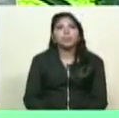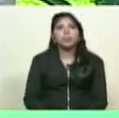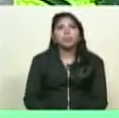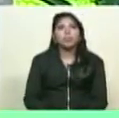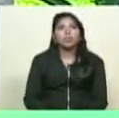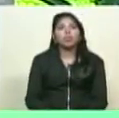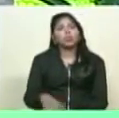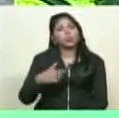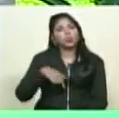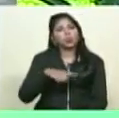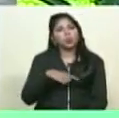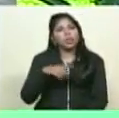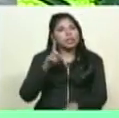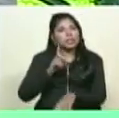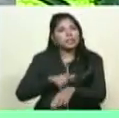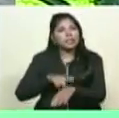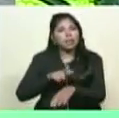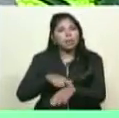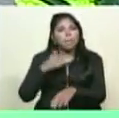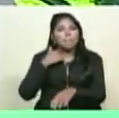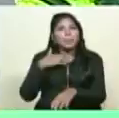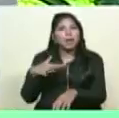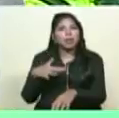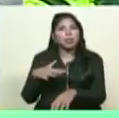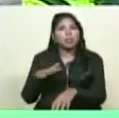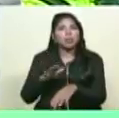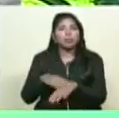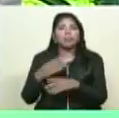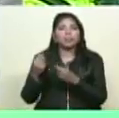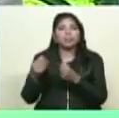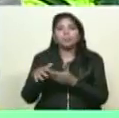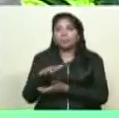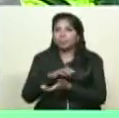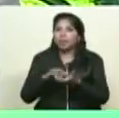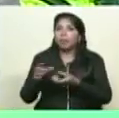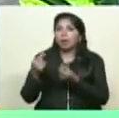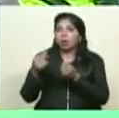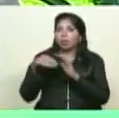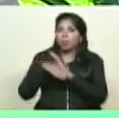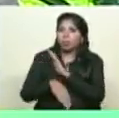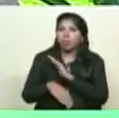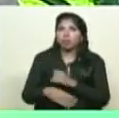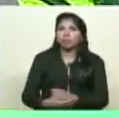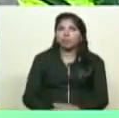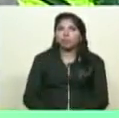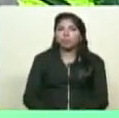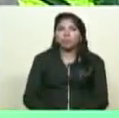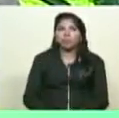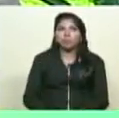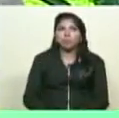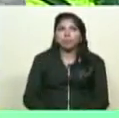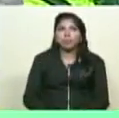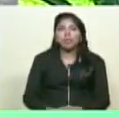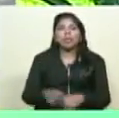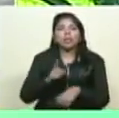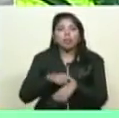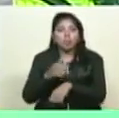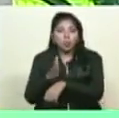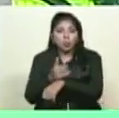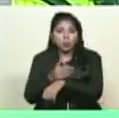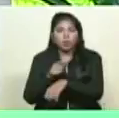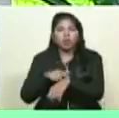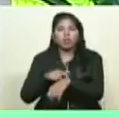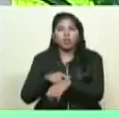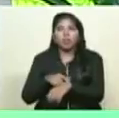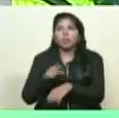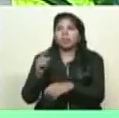Estamos recuperando un tiempo perdido por la guerra económica. Estamos recuperando un tiempo perdido por el rentismo,